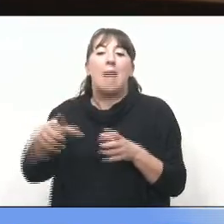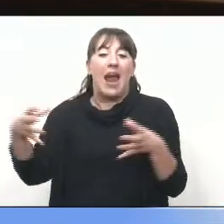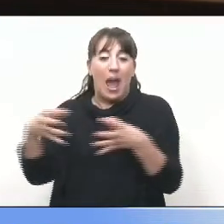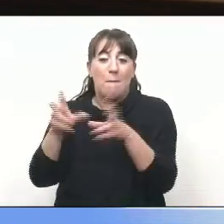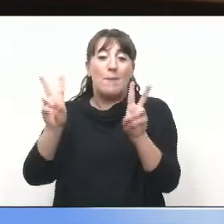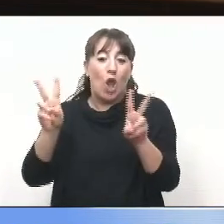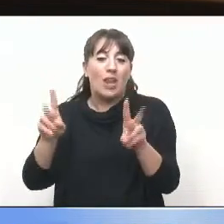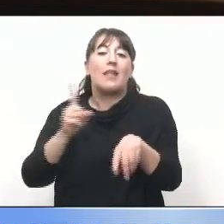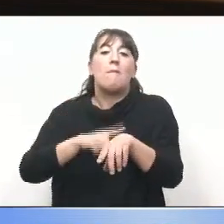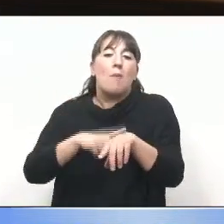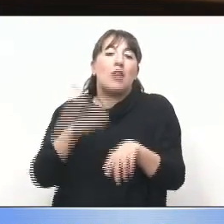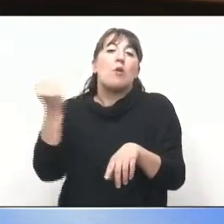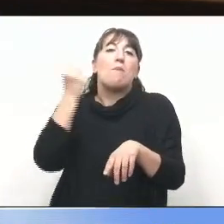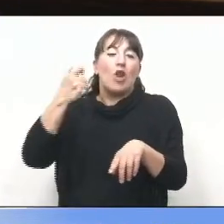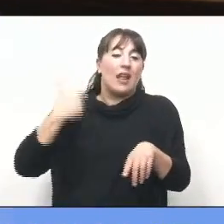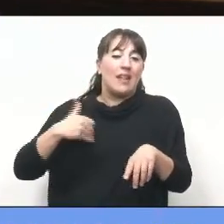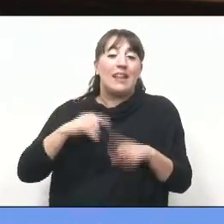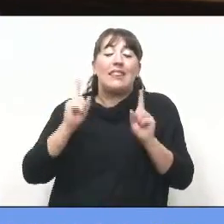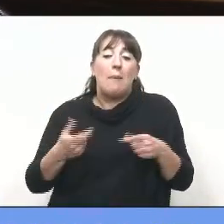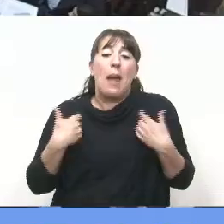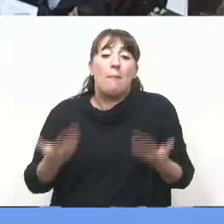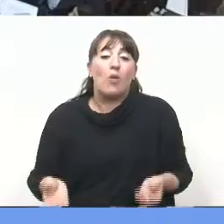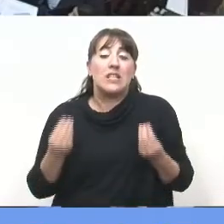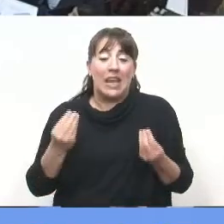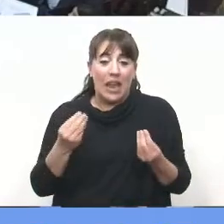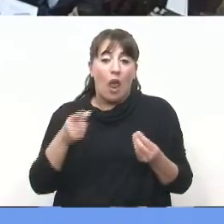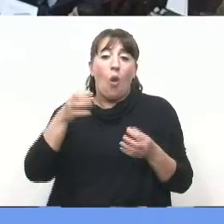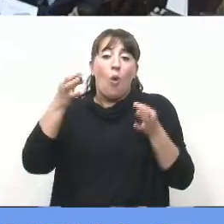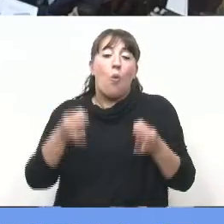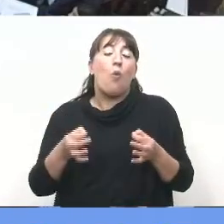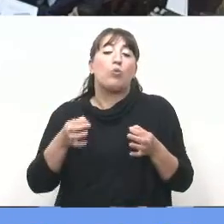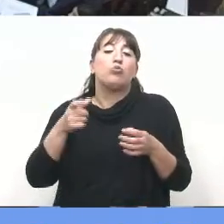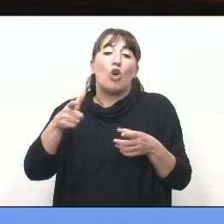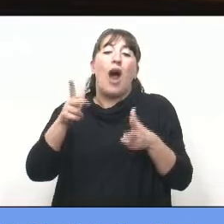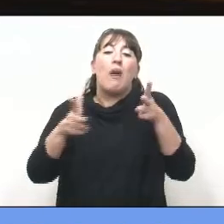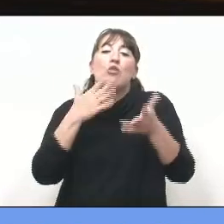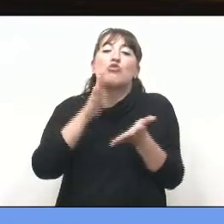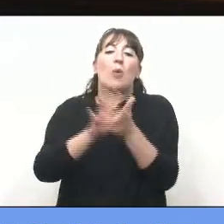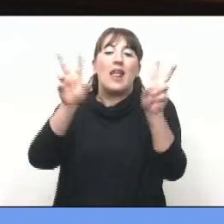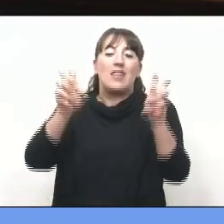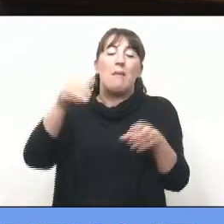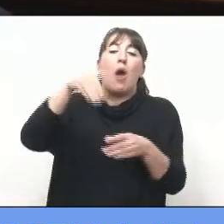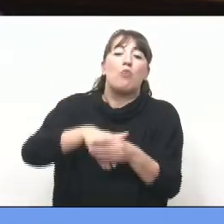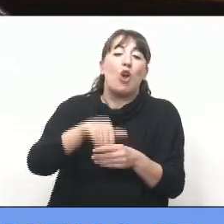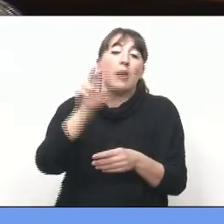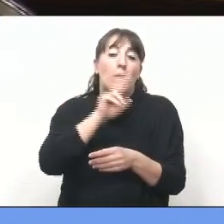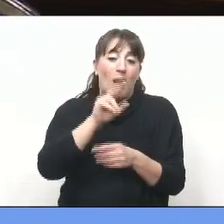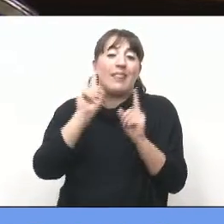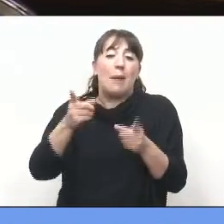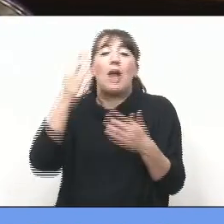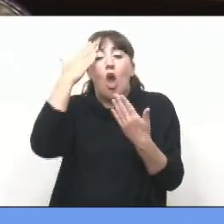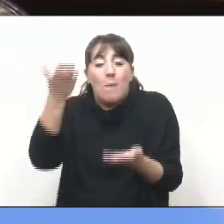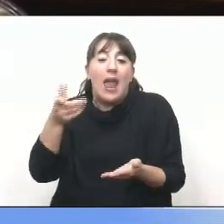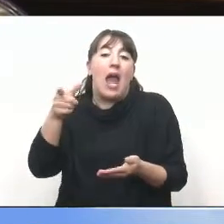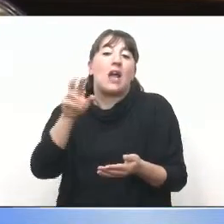también aprovechar en función de que se hizo referencia al voto femenino también homenajeará quizás en consonancia a